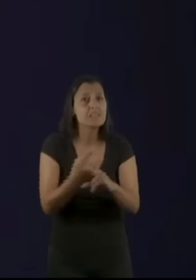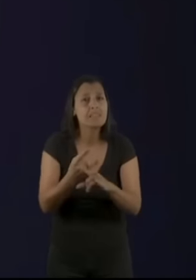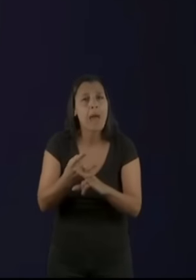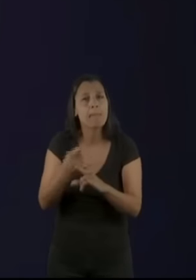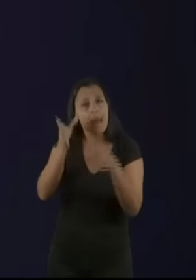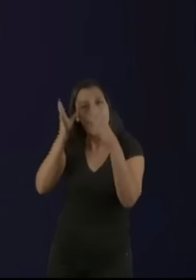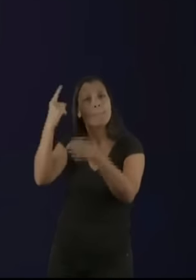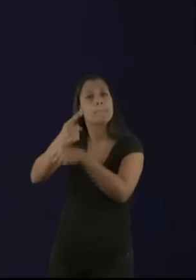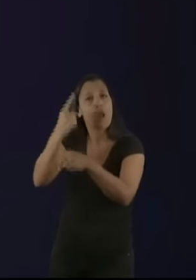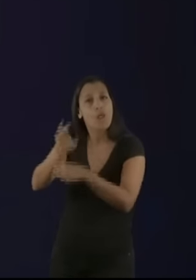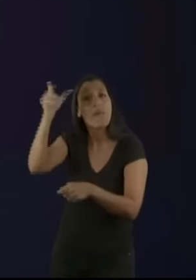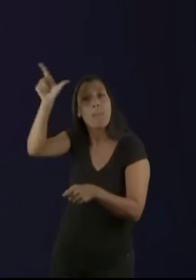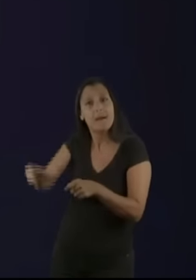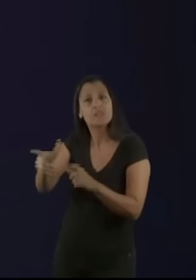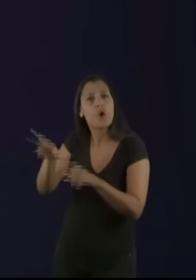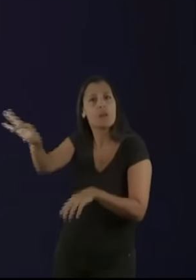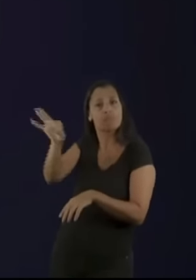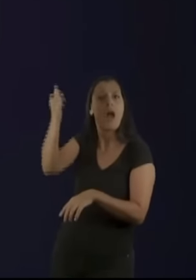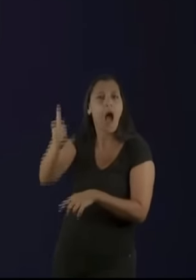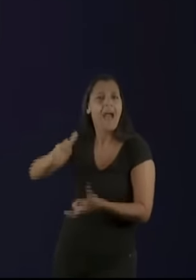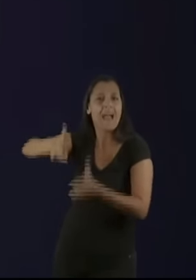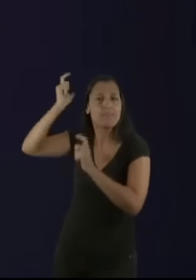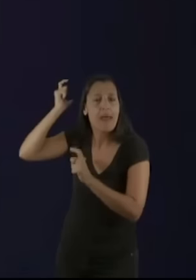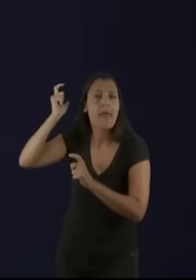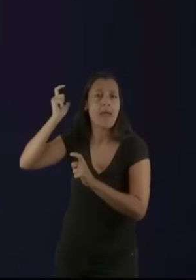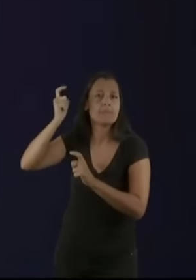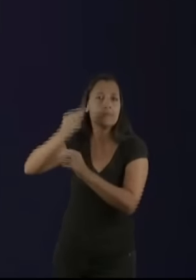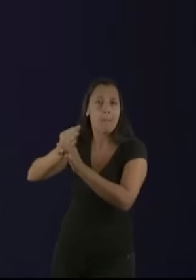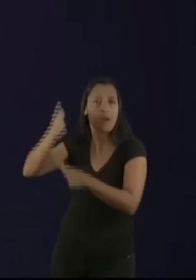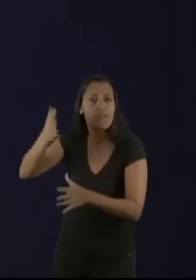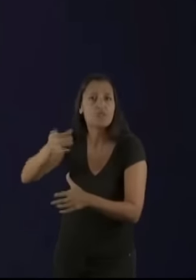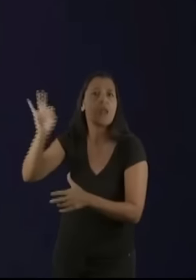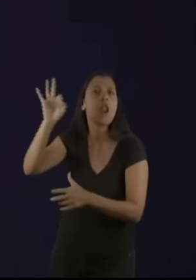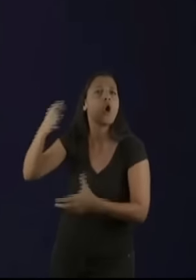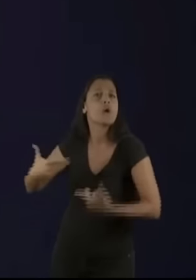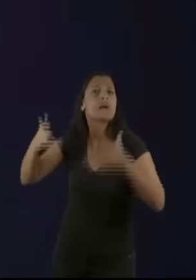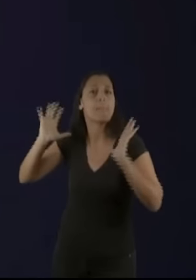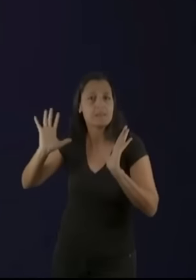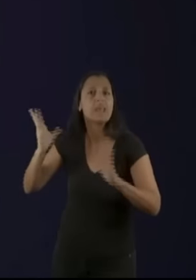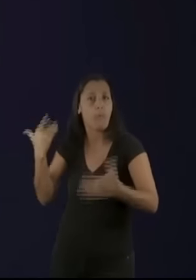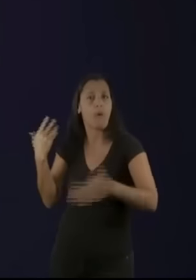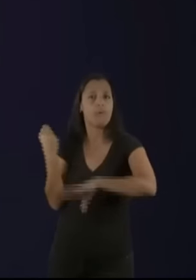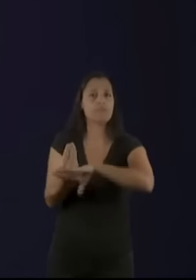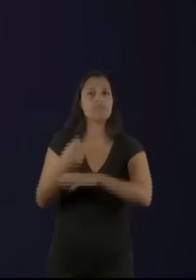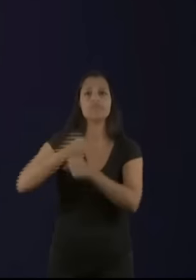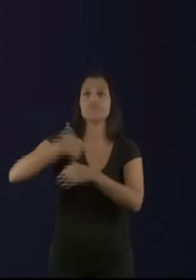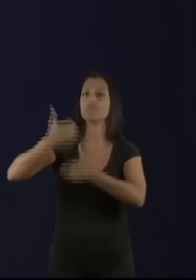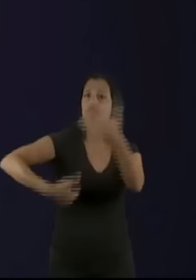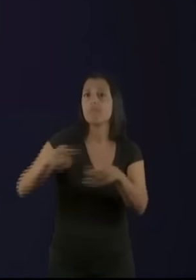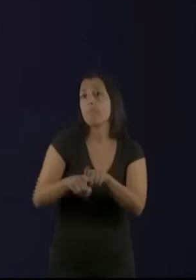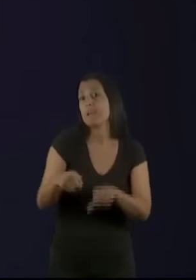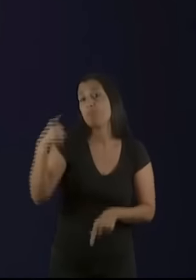y y trayectoria y la capacidad que tenga en tal caso para ejercer del cargo y es lo que ha evaluado el